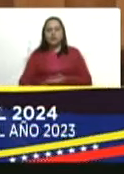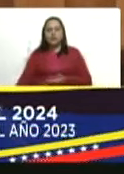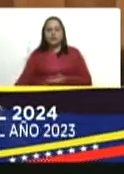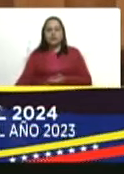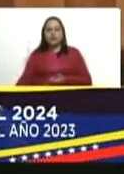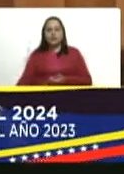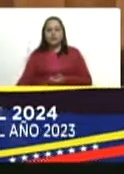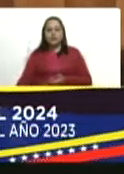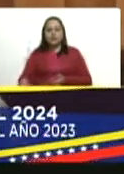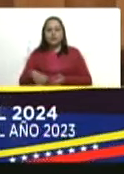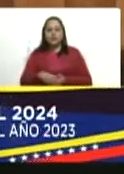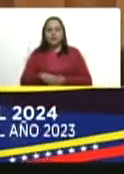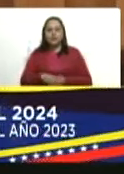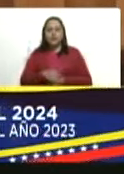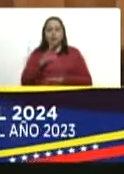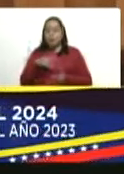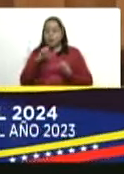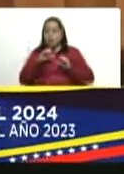Entrémosle eso de una vez.